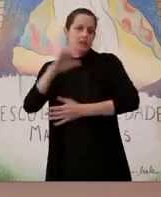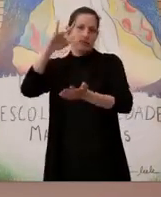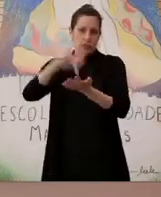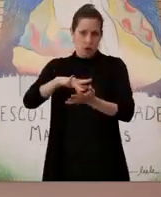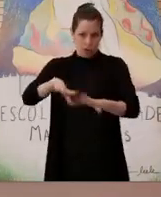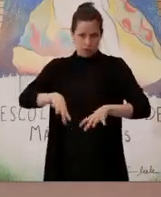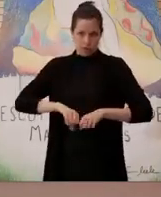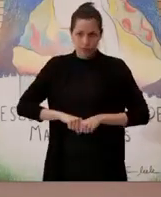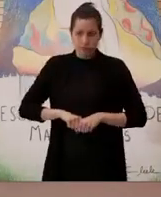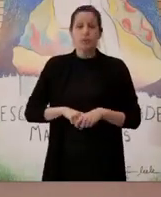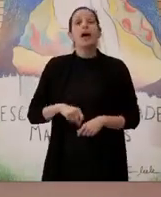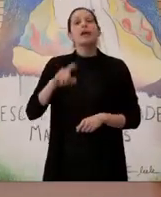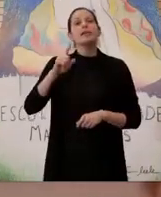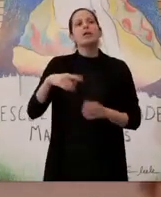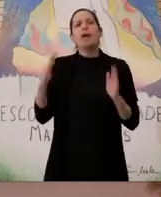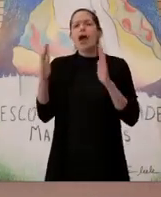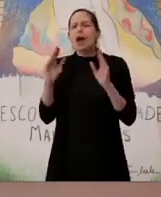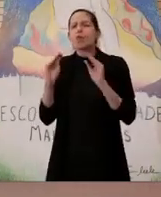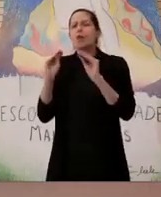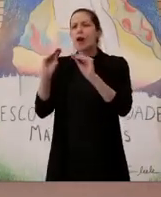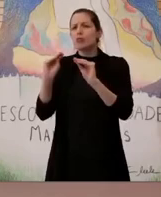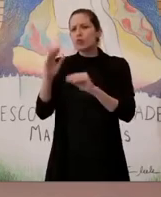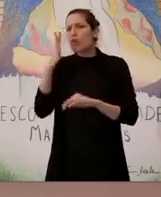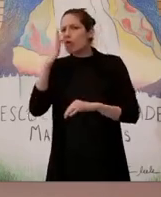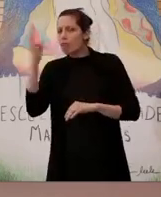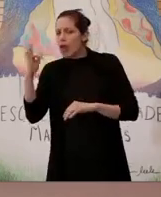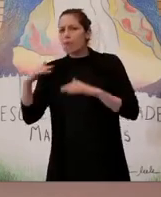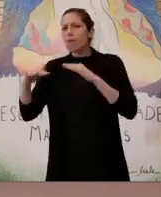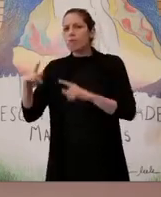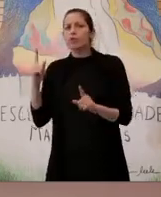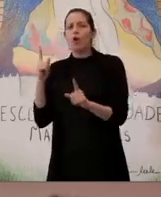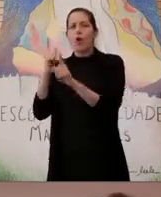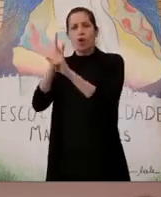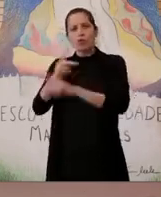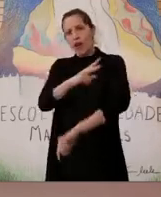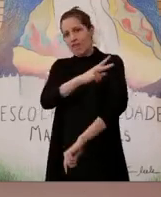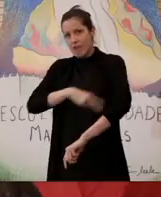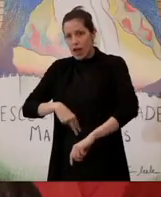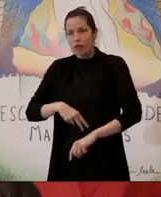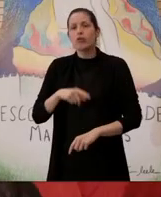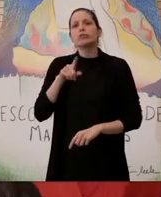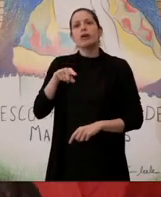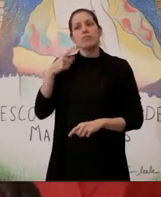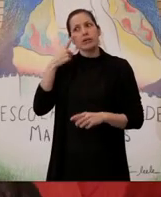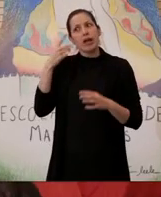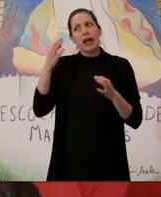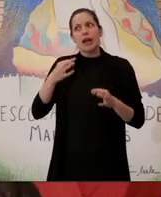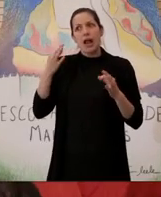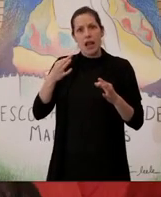nació etapa en toulouse participó un movimiento anti franquista de conlleceu directamente a que la realidad de no exilio